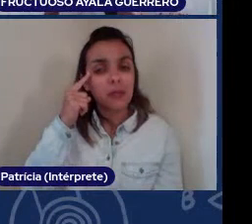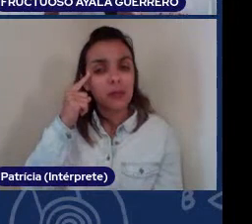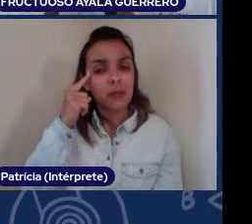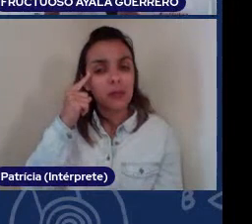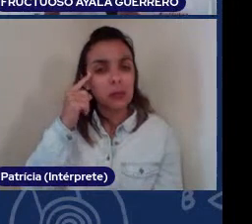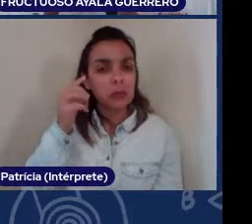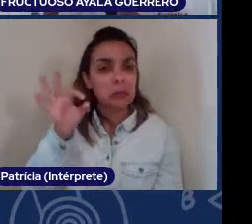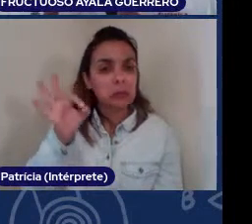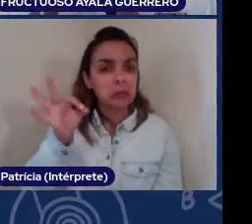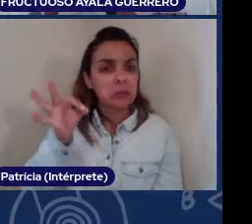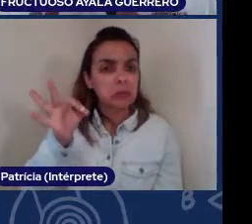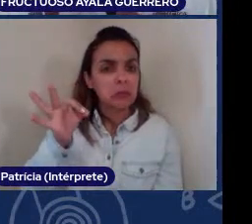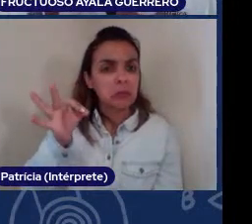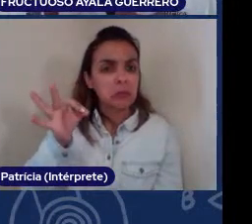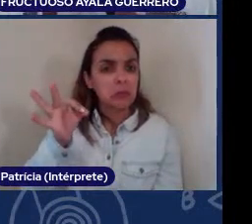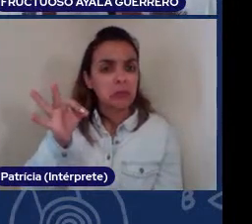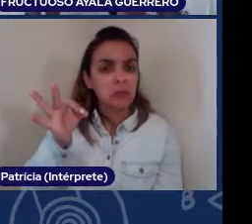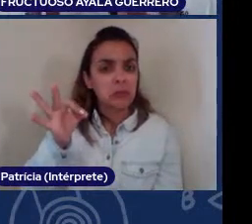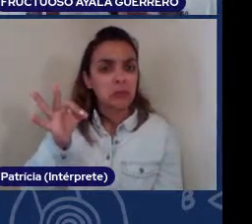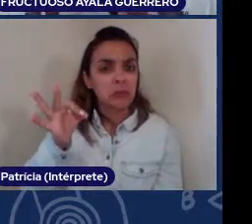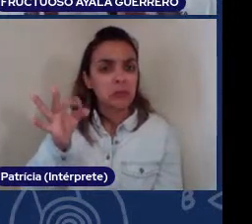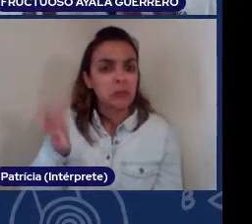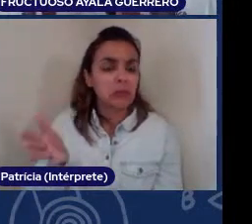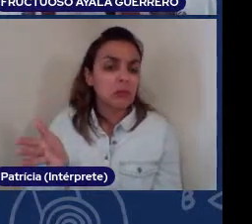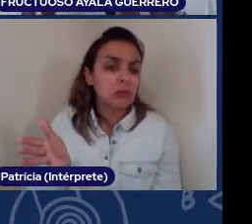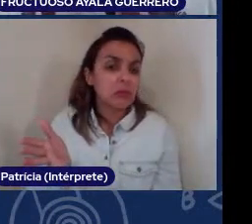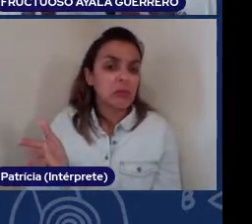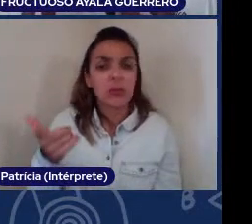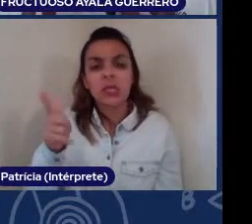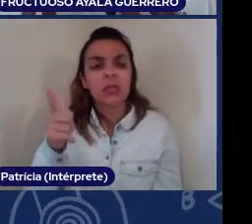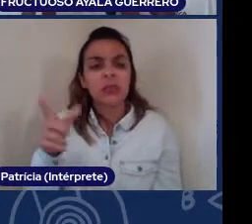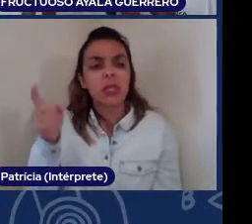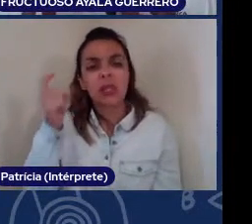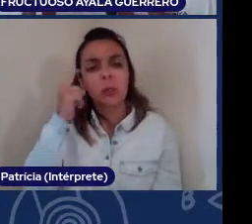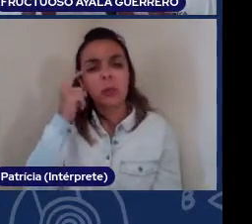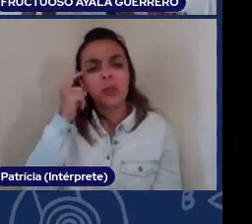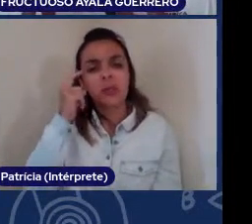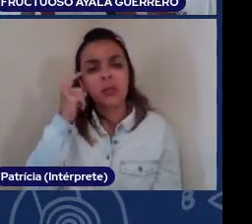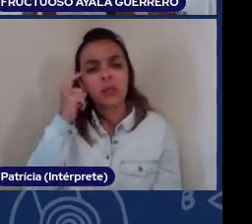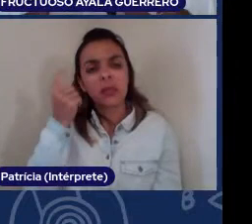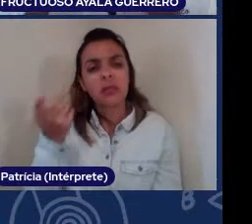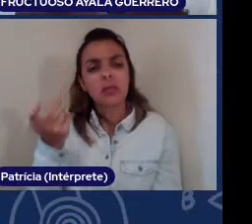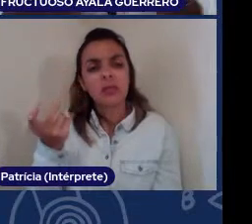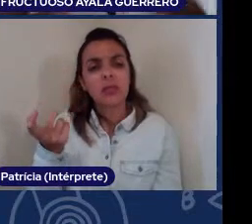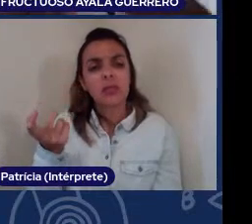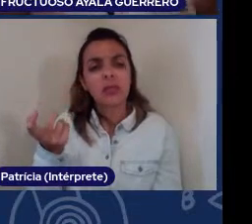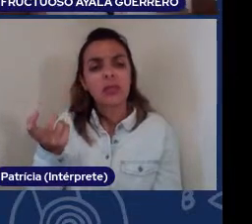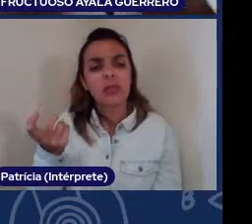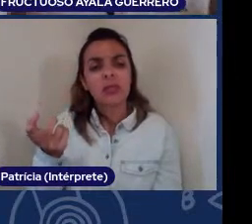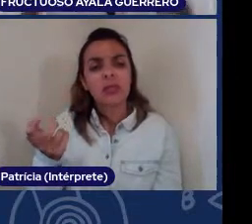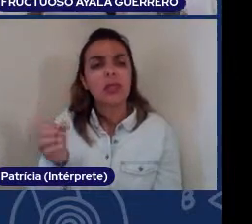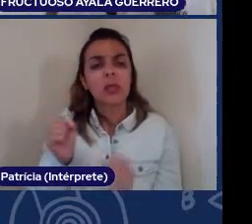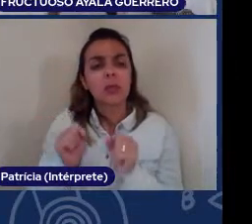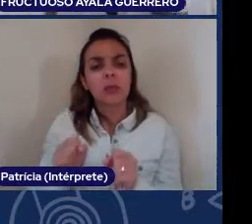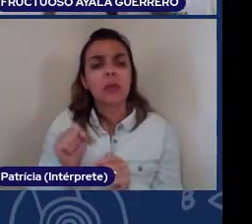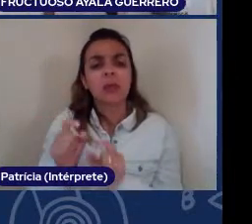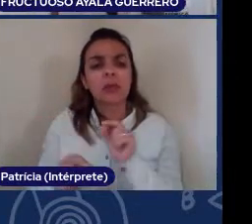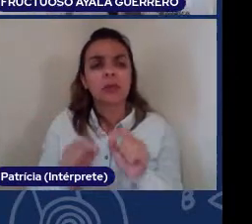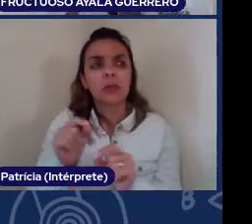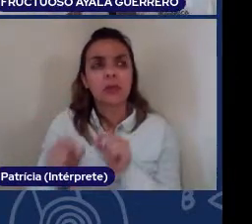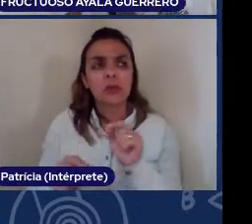concreto, difícilmente tienen un pensamiento así que les permita